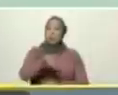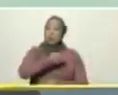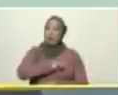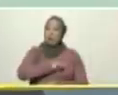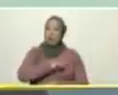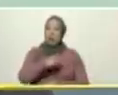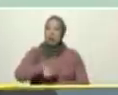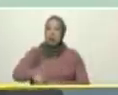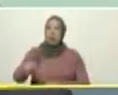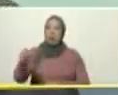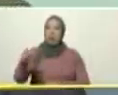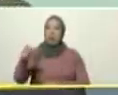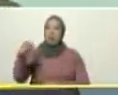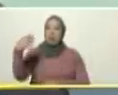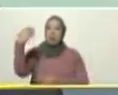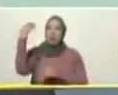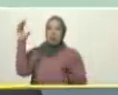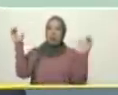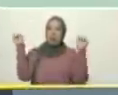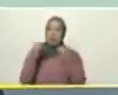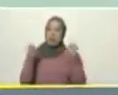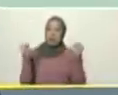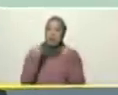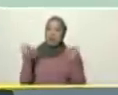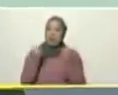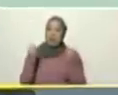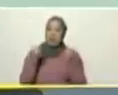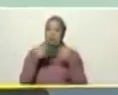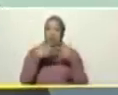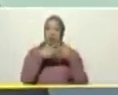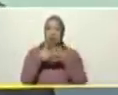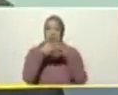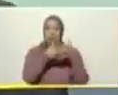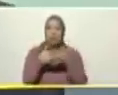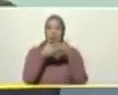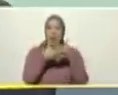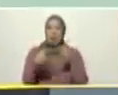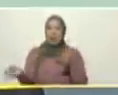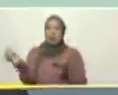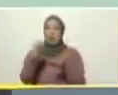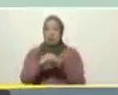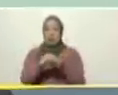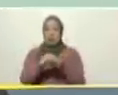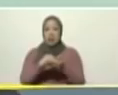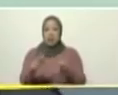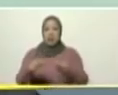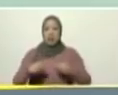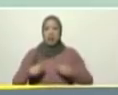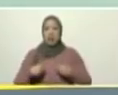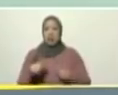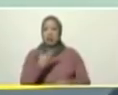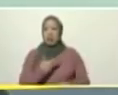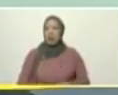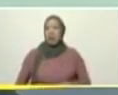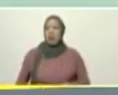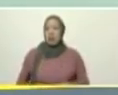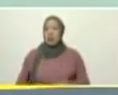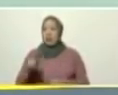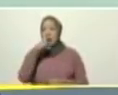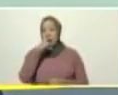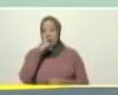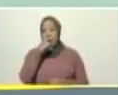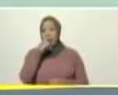que hacía en Caracas. Y ahora, como resulta que los Estados Unidos vuelven otra vez a reconocer al presidente legítimo, que es